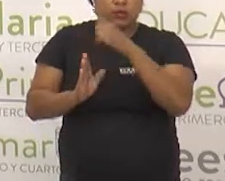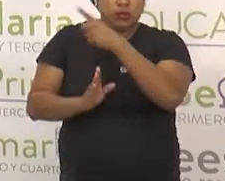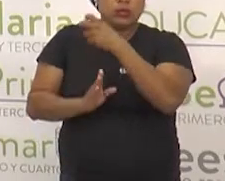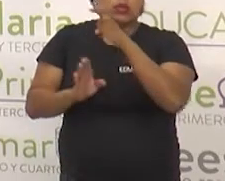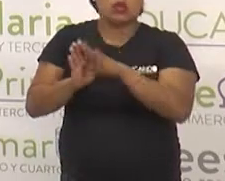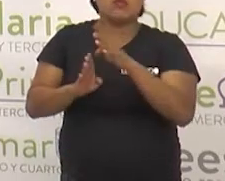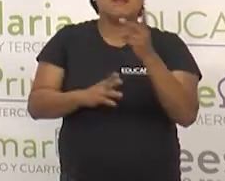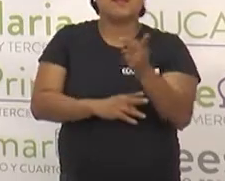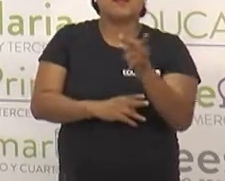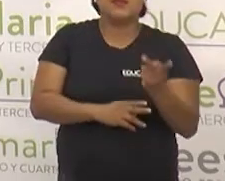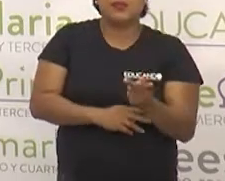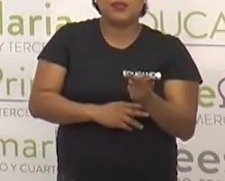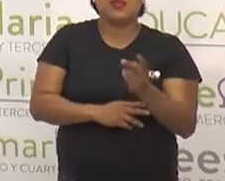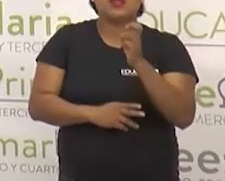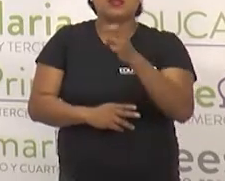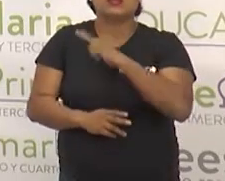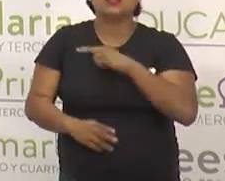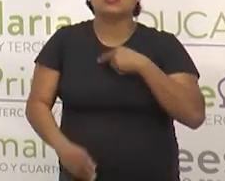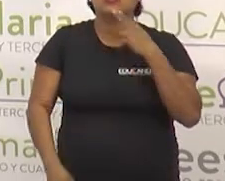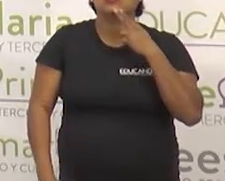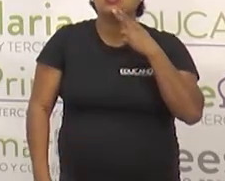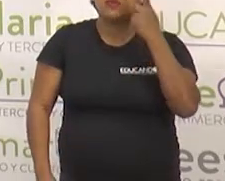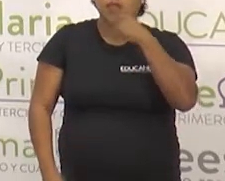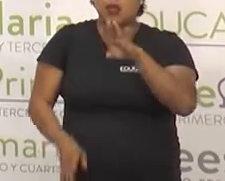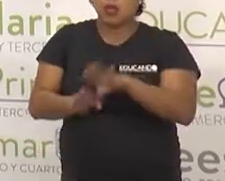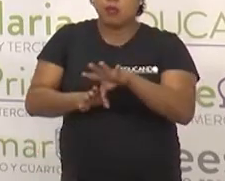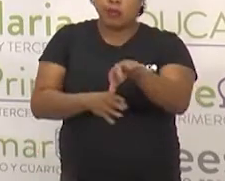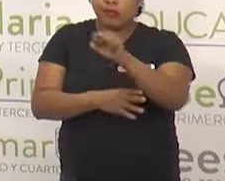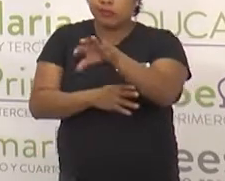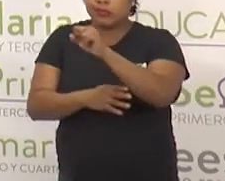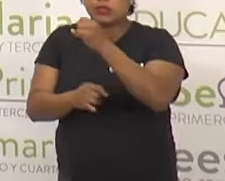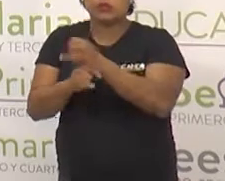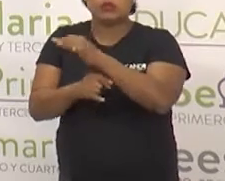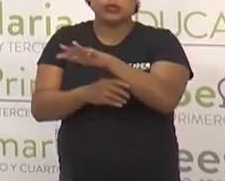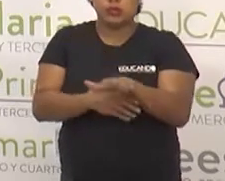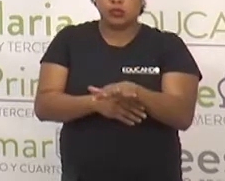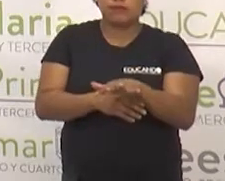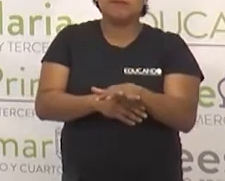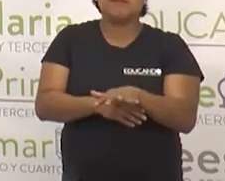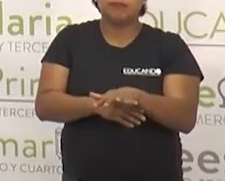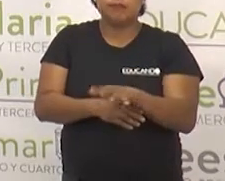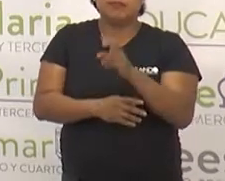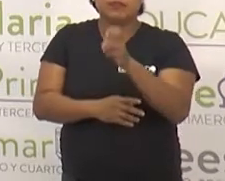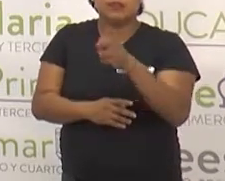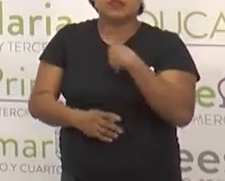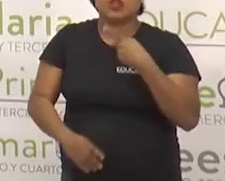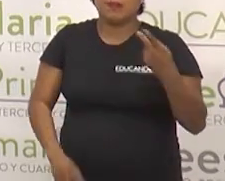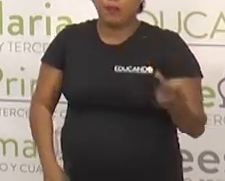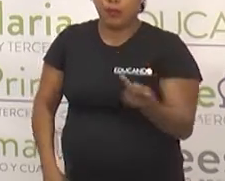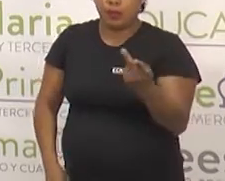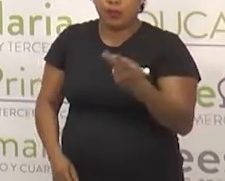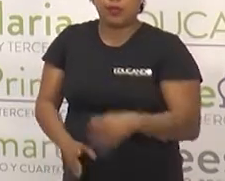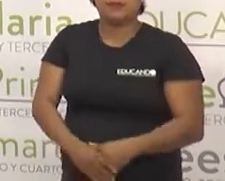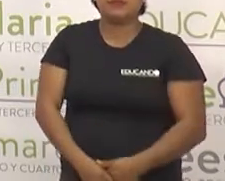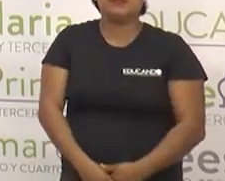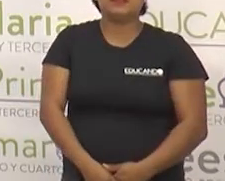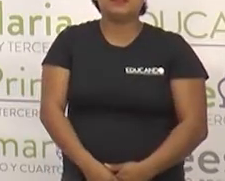las preguntas que utilicé para sacar mi información? Una